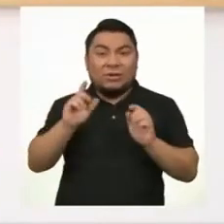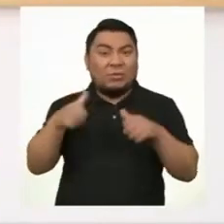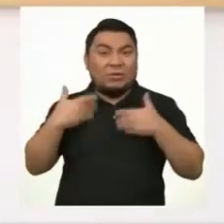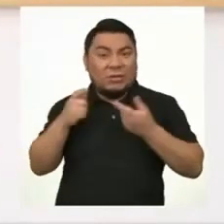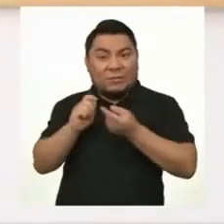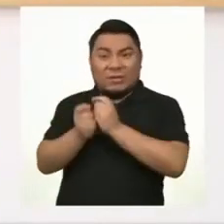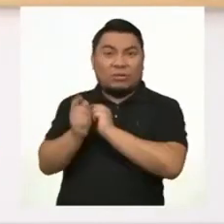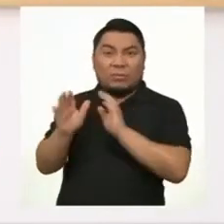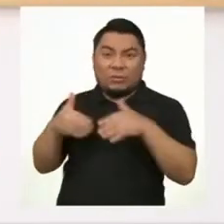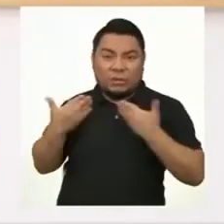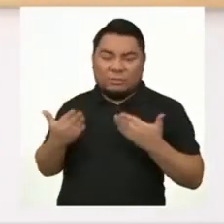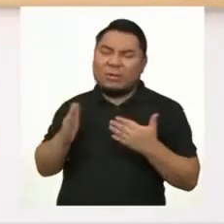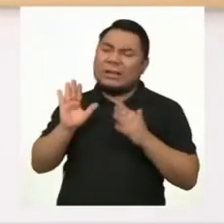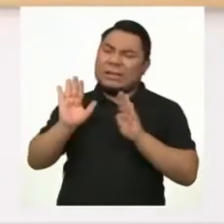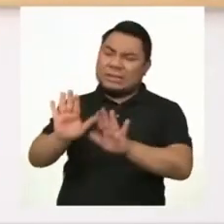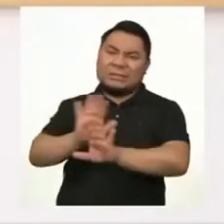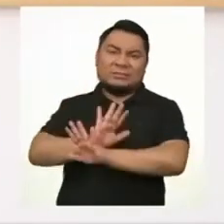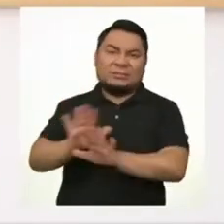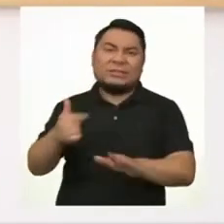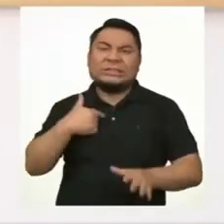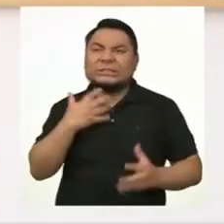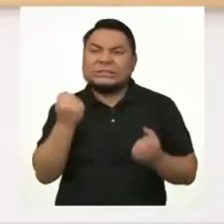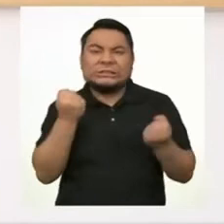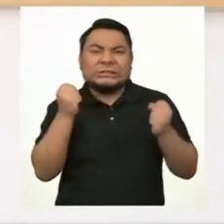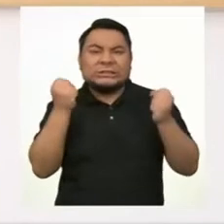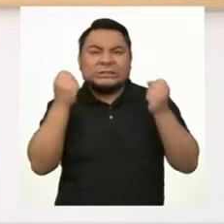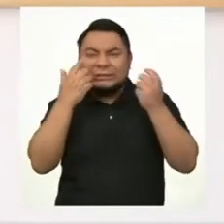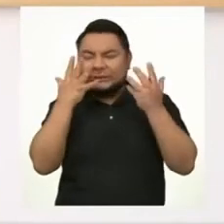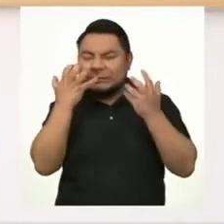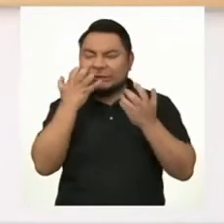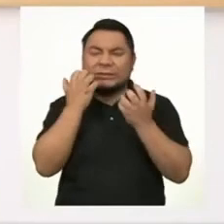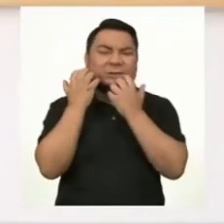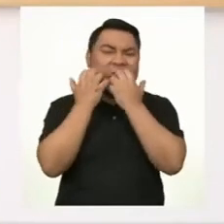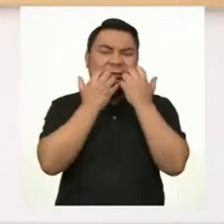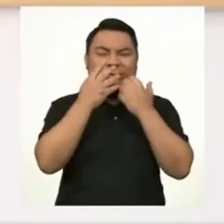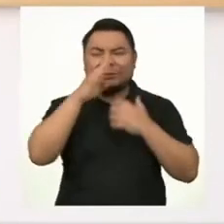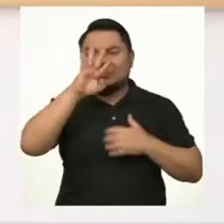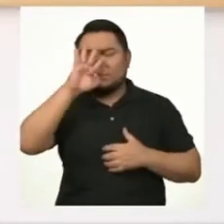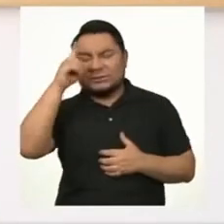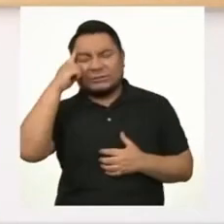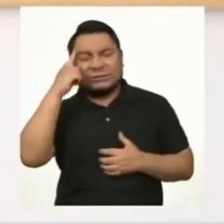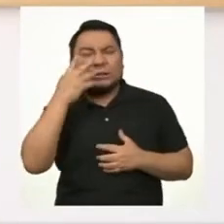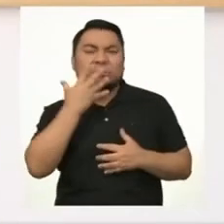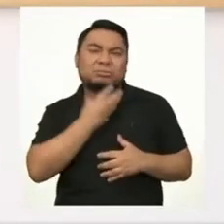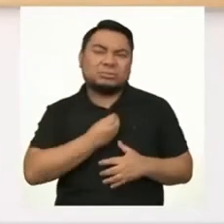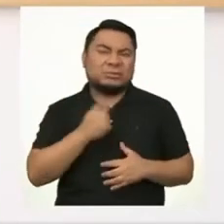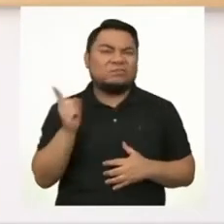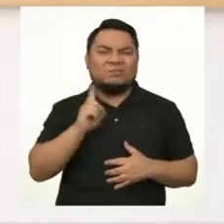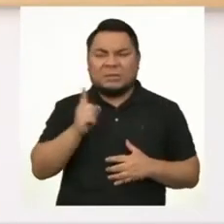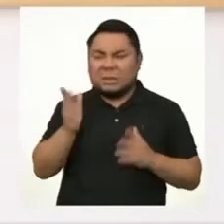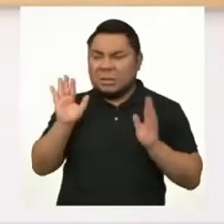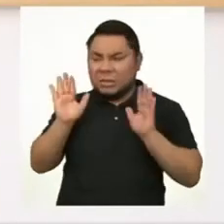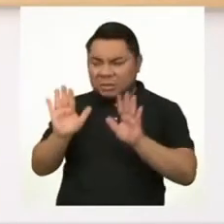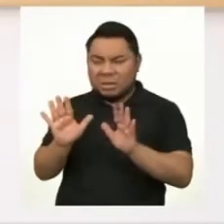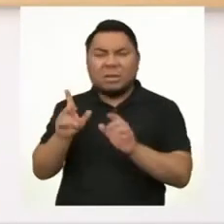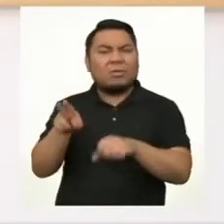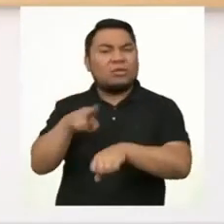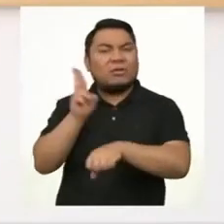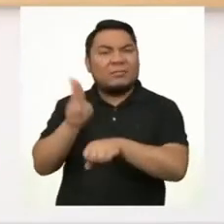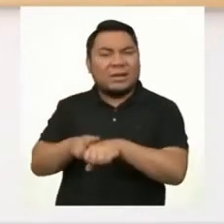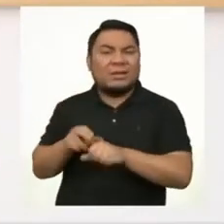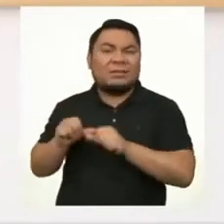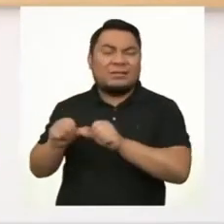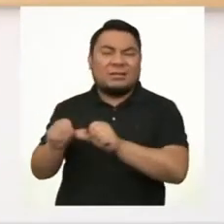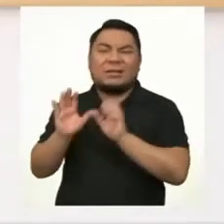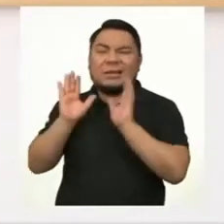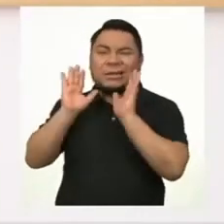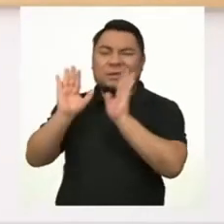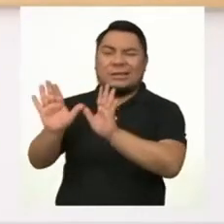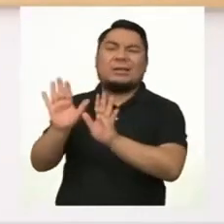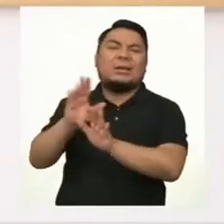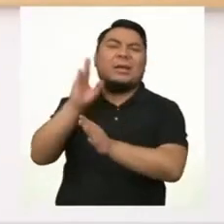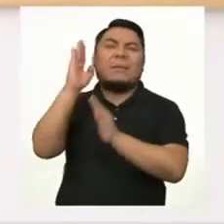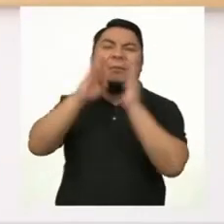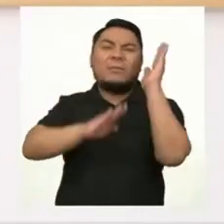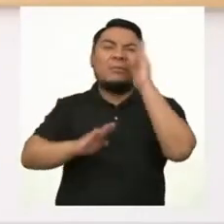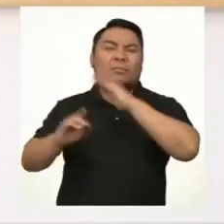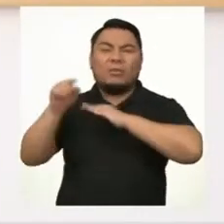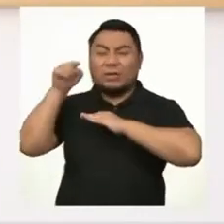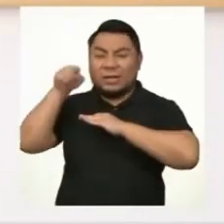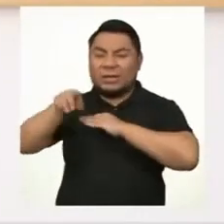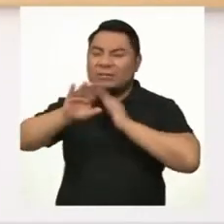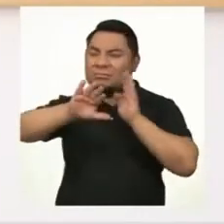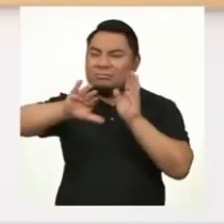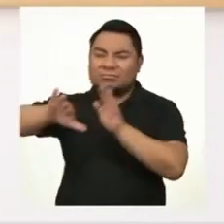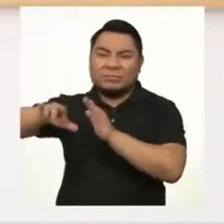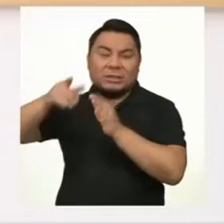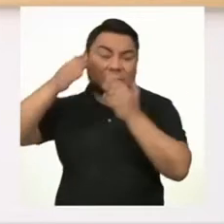único resultado que nos sintamos impotentes, frustrados o infelices. Para esos casos es mejor soltar esas preocupaciones y